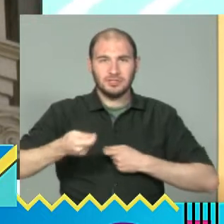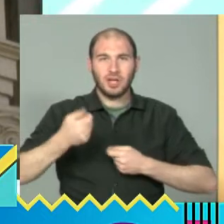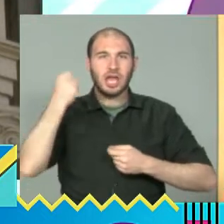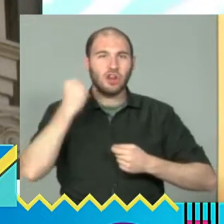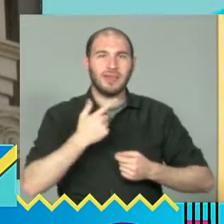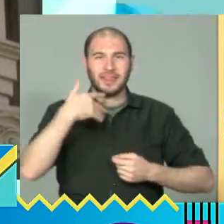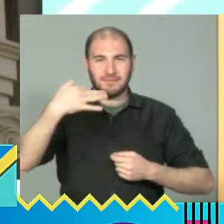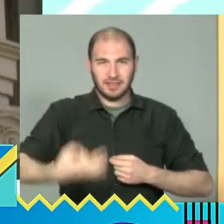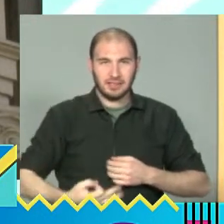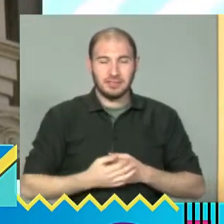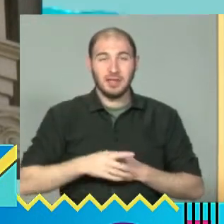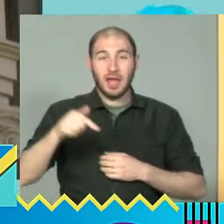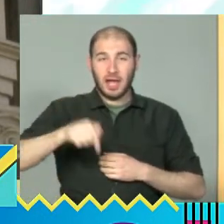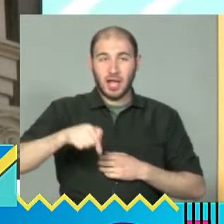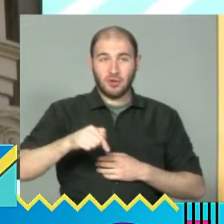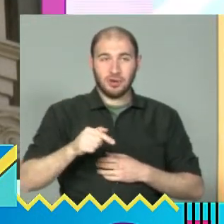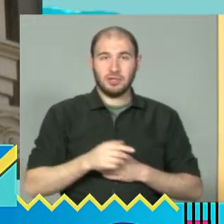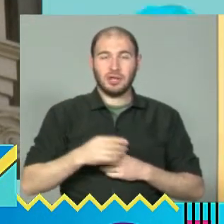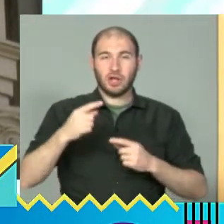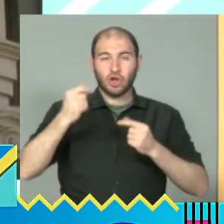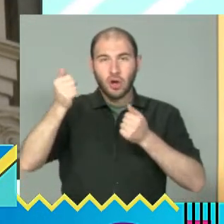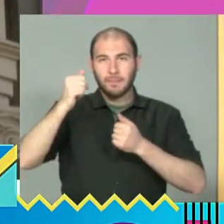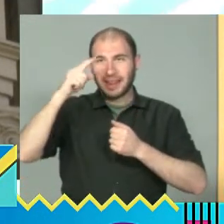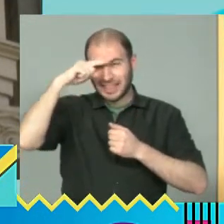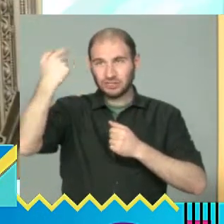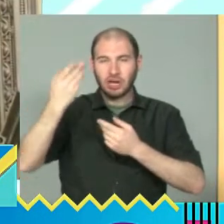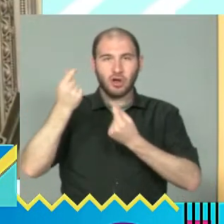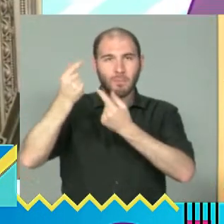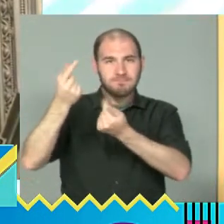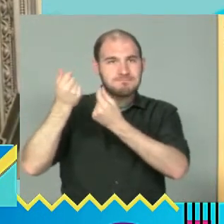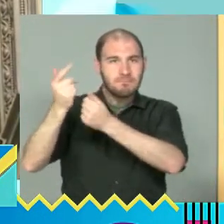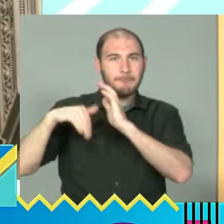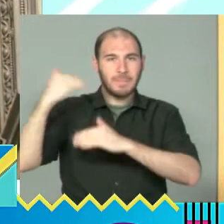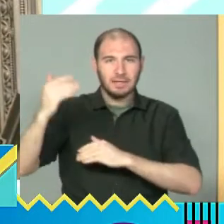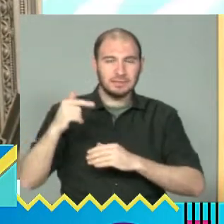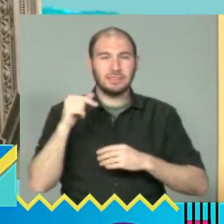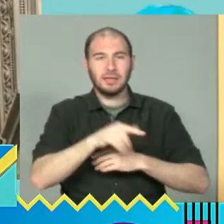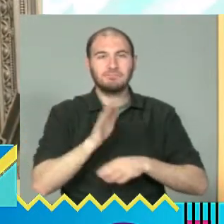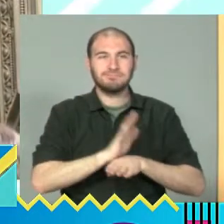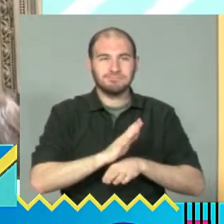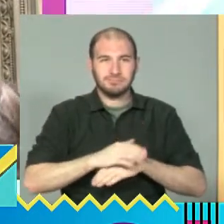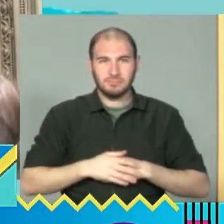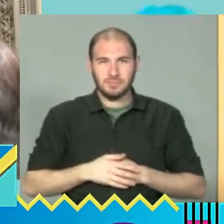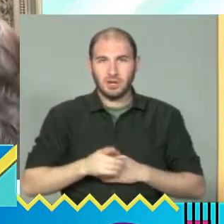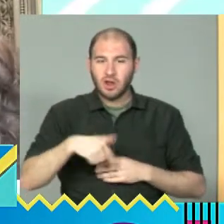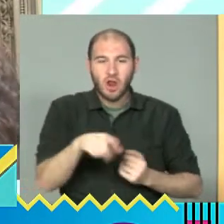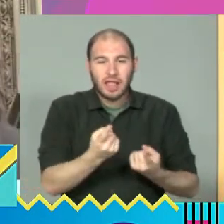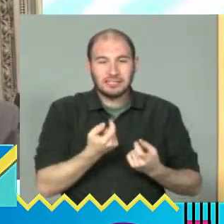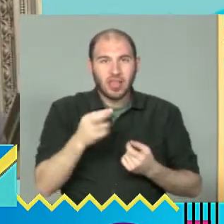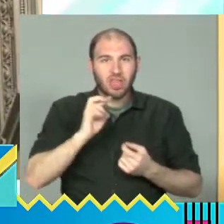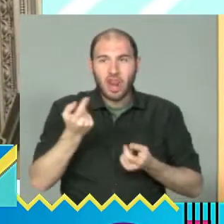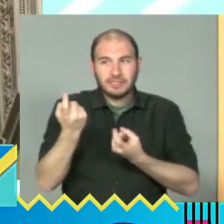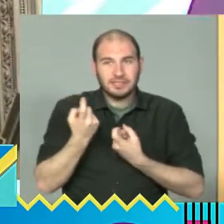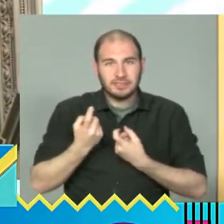economía real. Hoy estamos importando mucho más de lo que exportamos y eso genera presión y genera, digamos, necesidad de